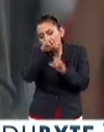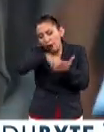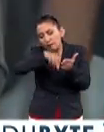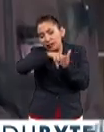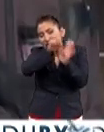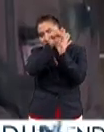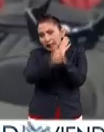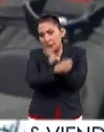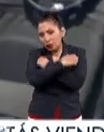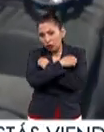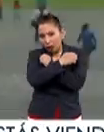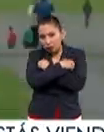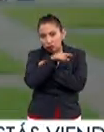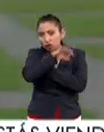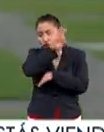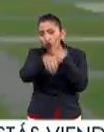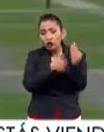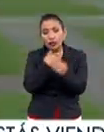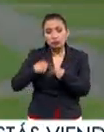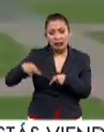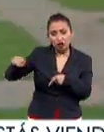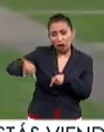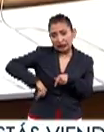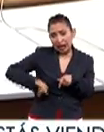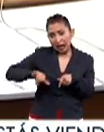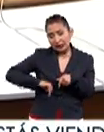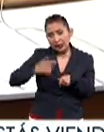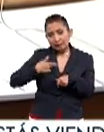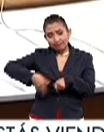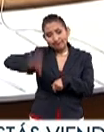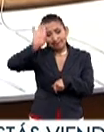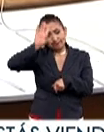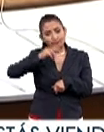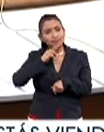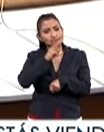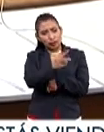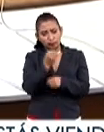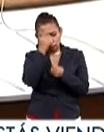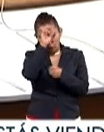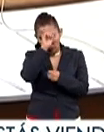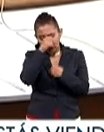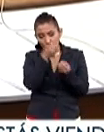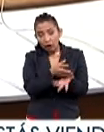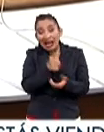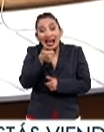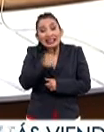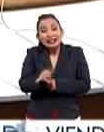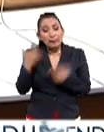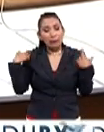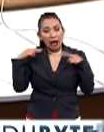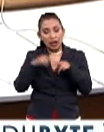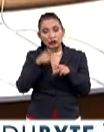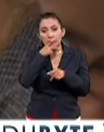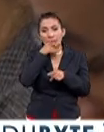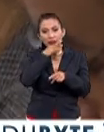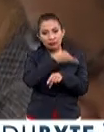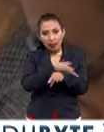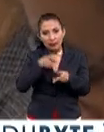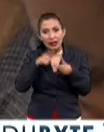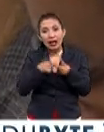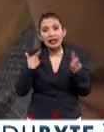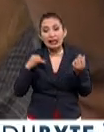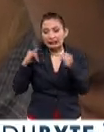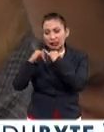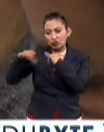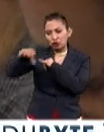del sistema educativo, todos los actores interesados levantan la voz. De esta manera, profesores, padres de familia